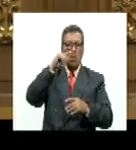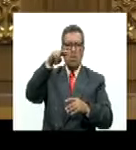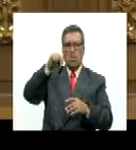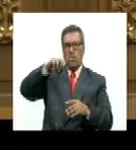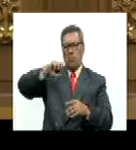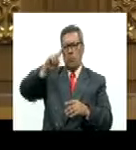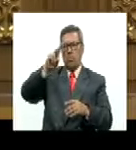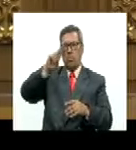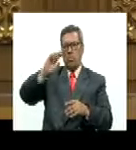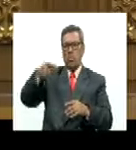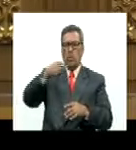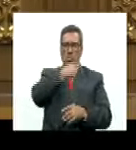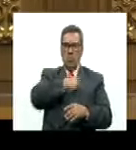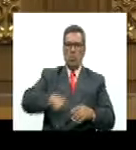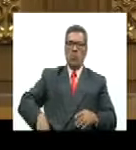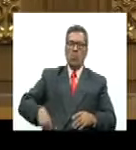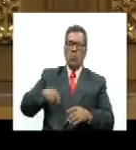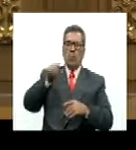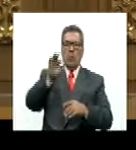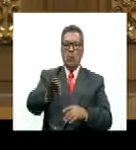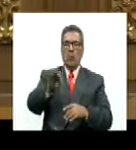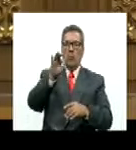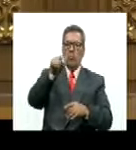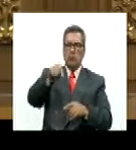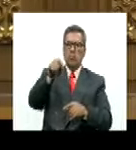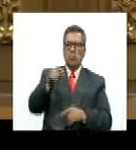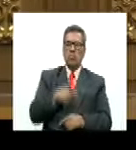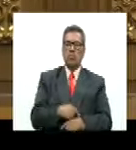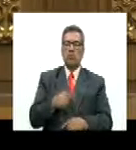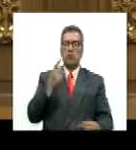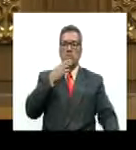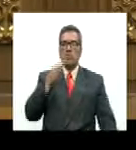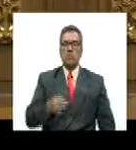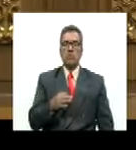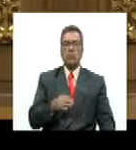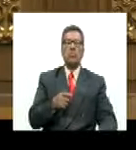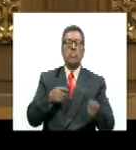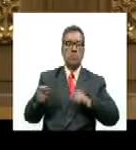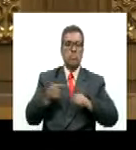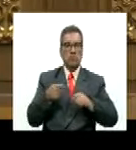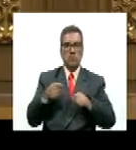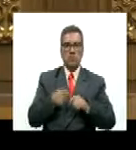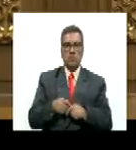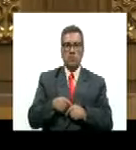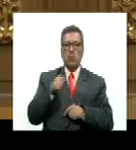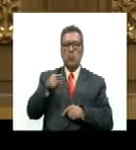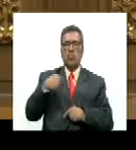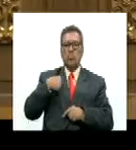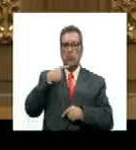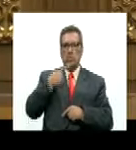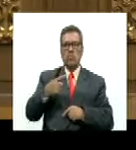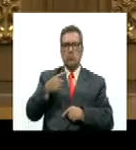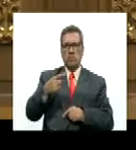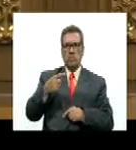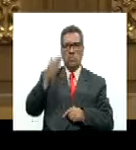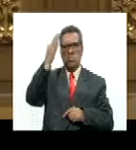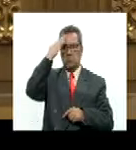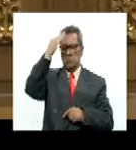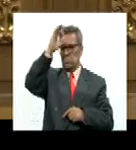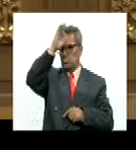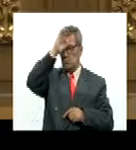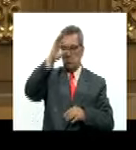Urrutia como presidente electo. Evidente acción que pretende desconocer